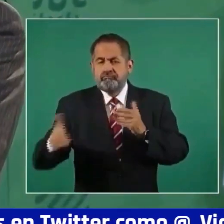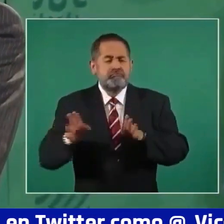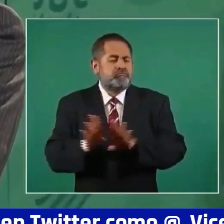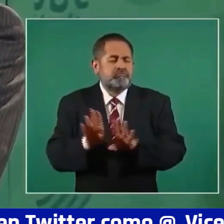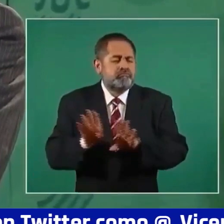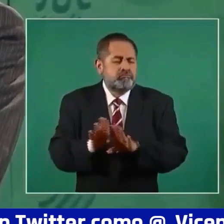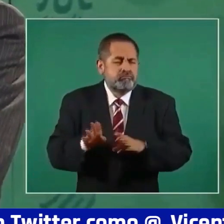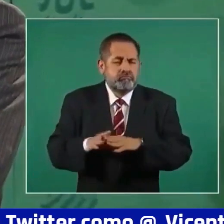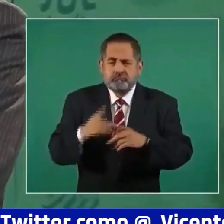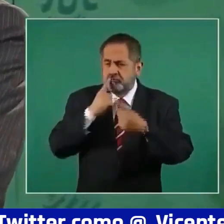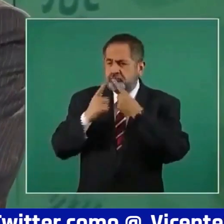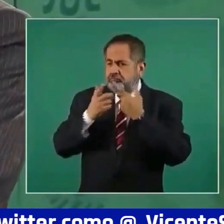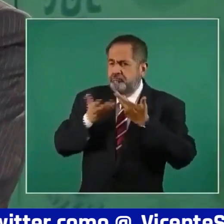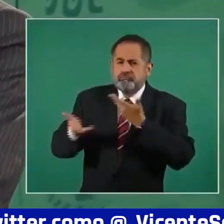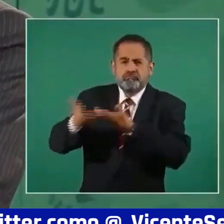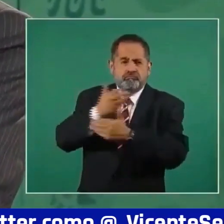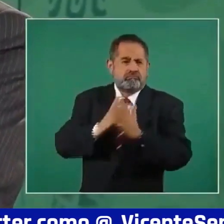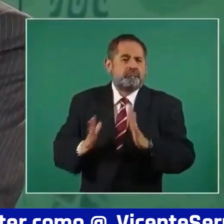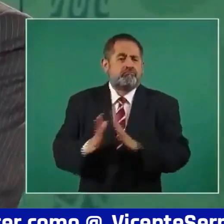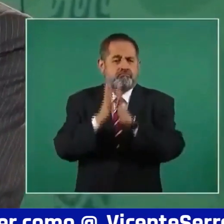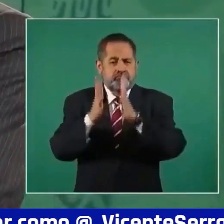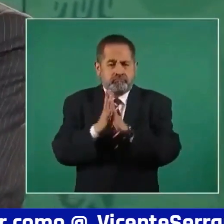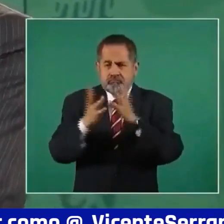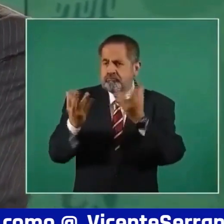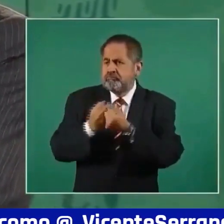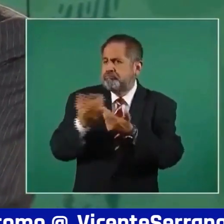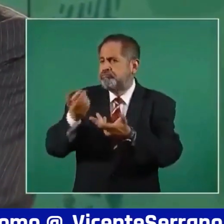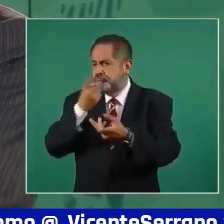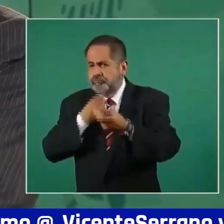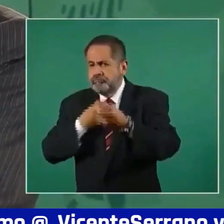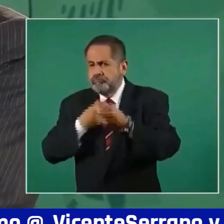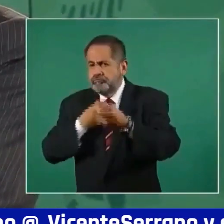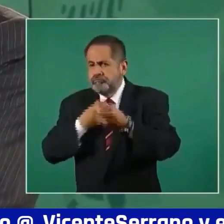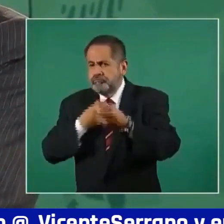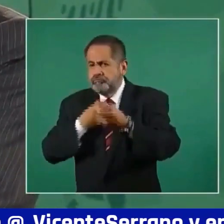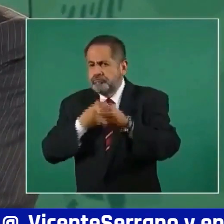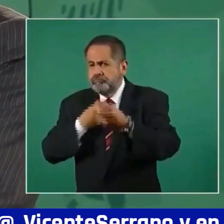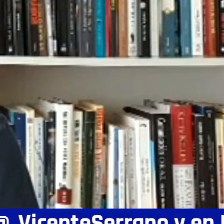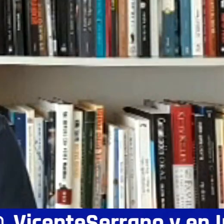partía de la democracia participativa de los pueblos.